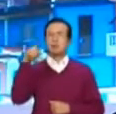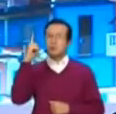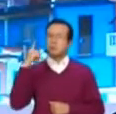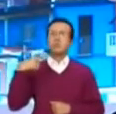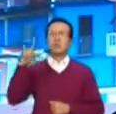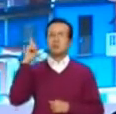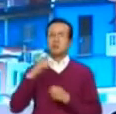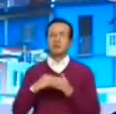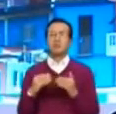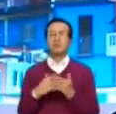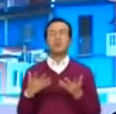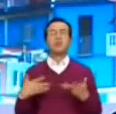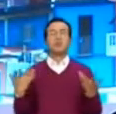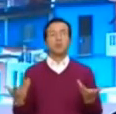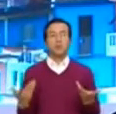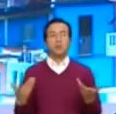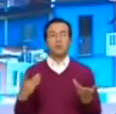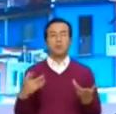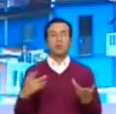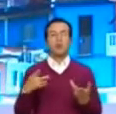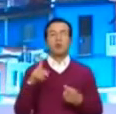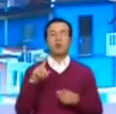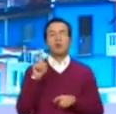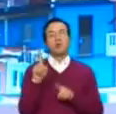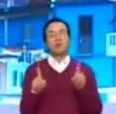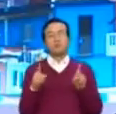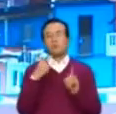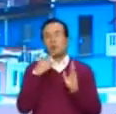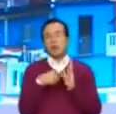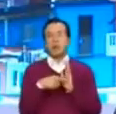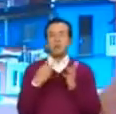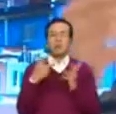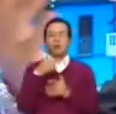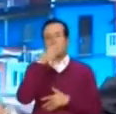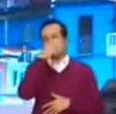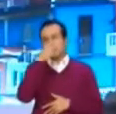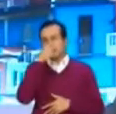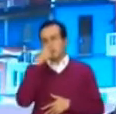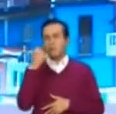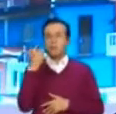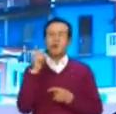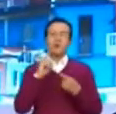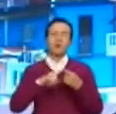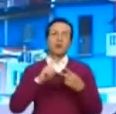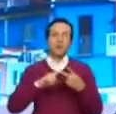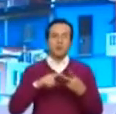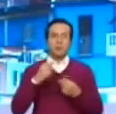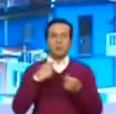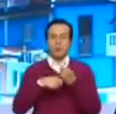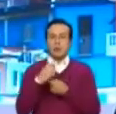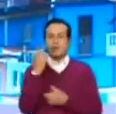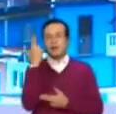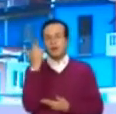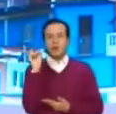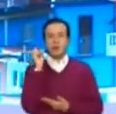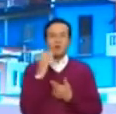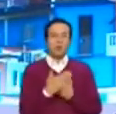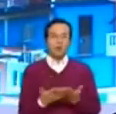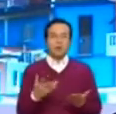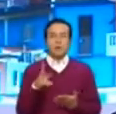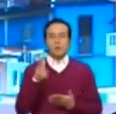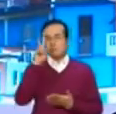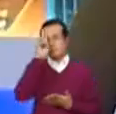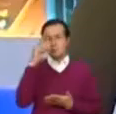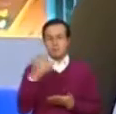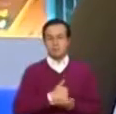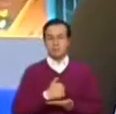de dólares, provienen de flujos ilícitos que vienen generalmente del narcolavado, de la venta de armas o de actividades